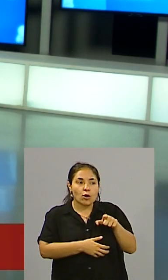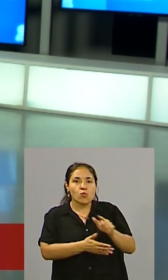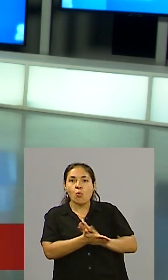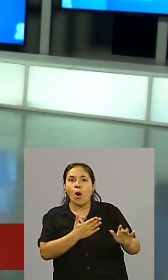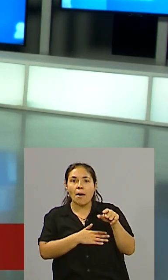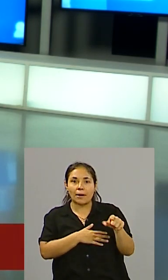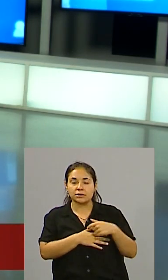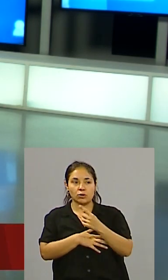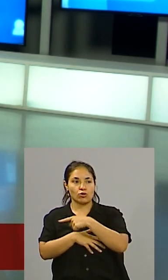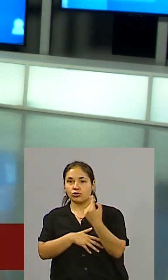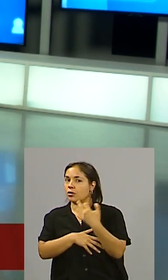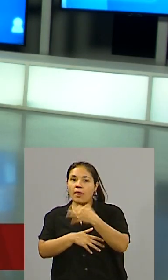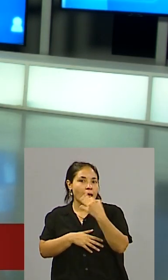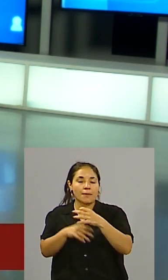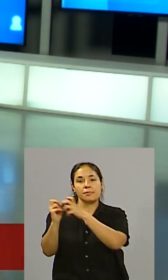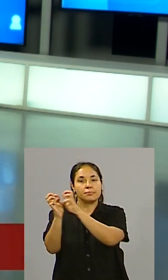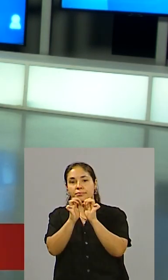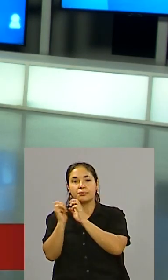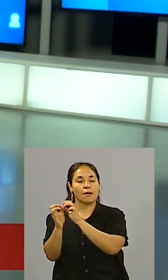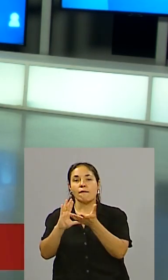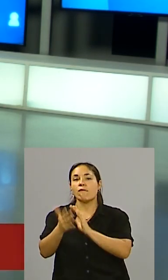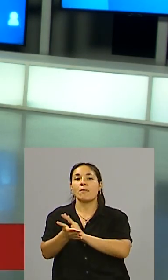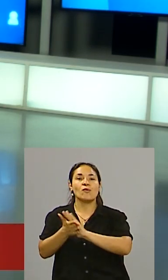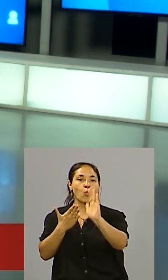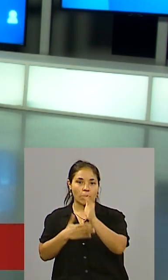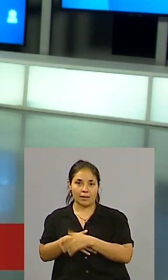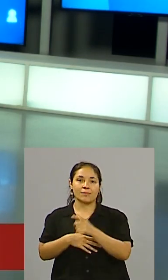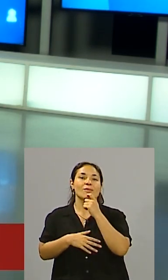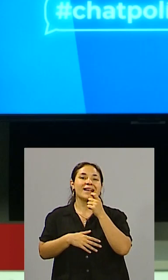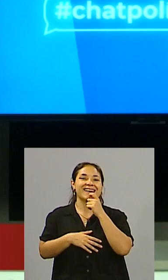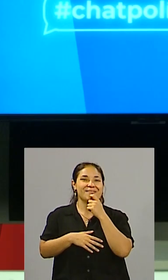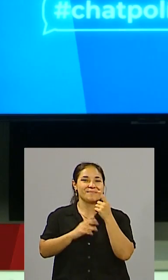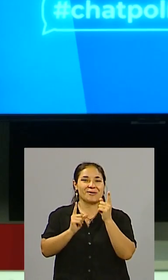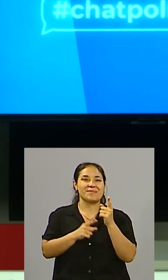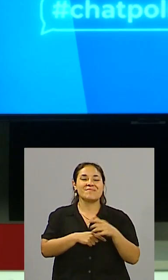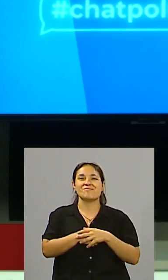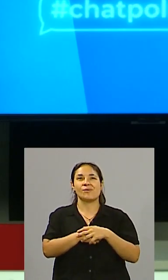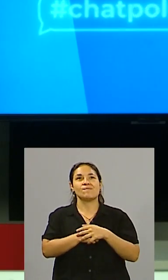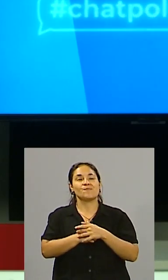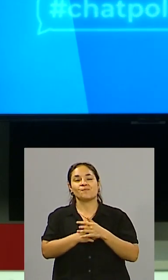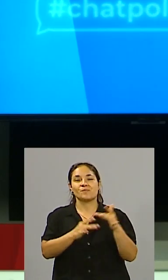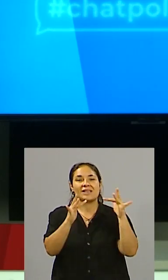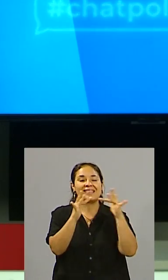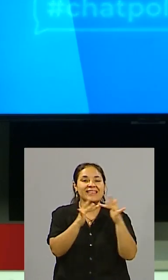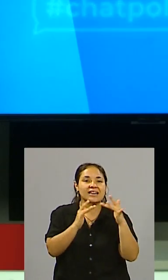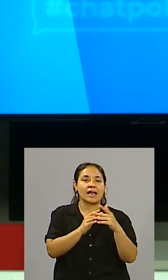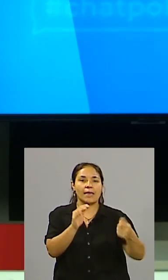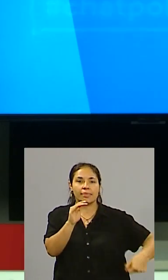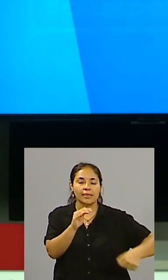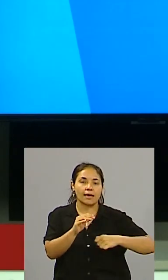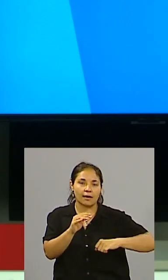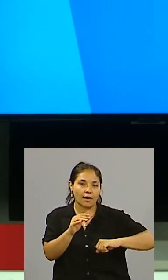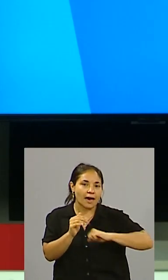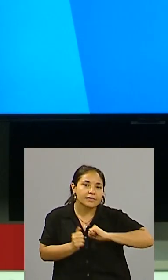exigen, bueno, dialogar de otra forma, ¿no? como se venía haciendo, las ciberestafas, bueno, un montón de cuestiones que requieren que todos estemos